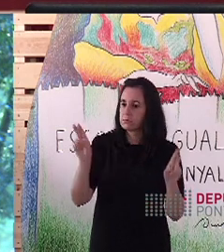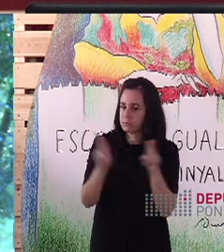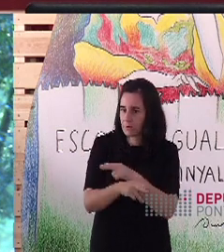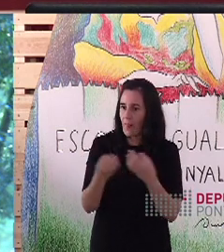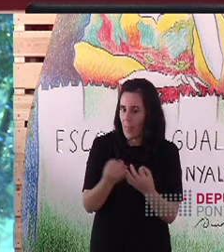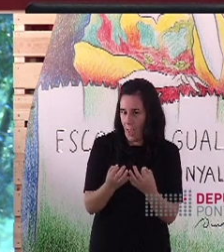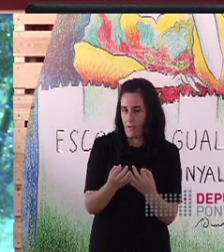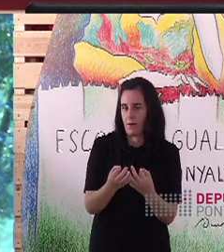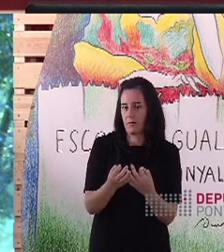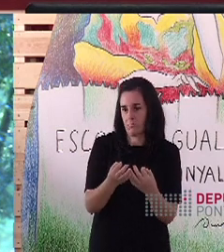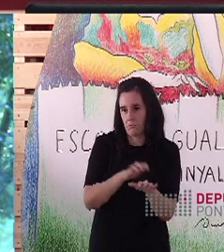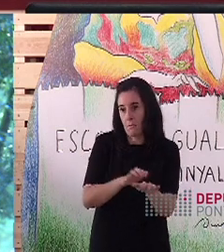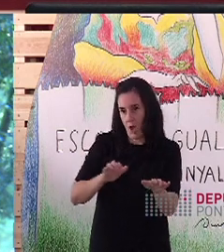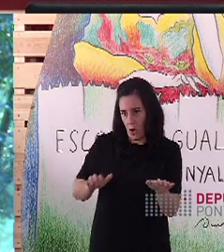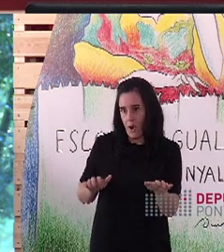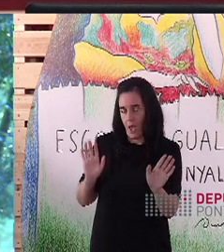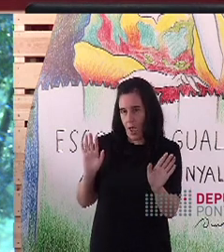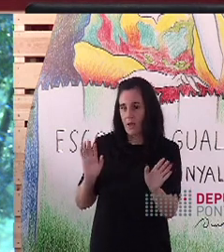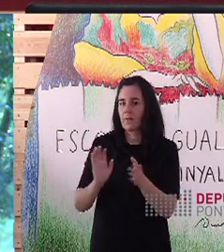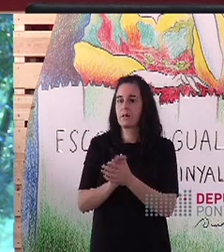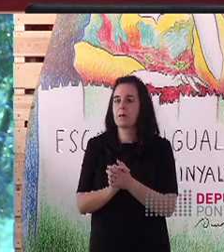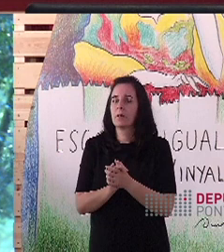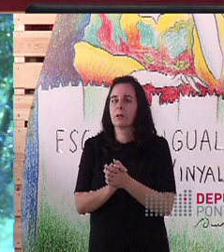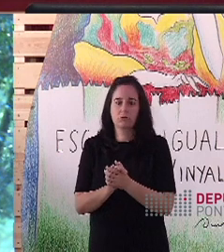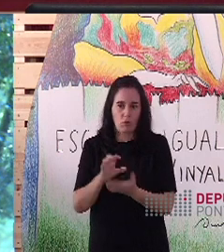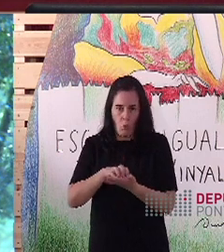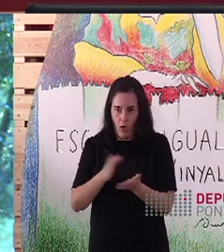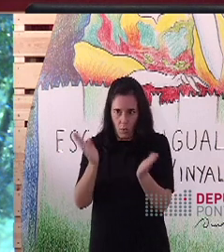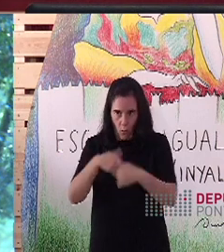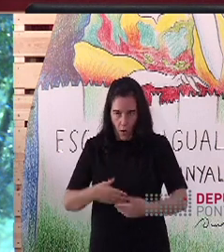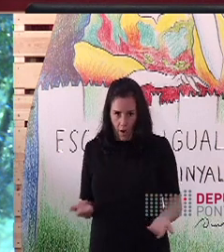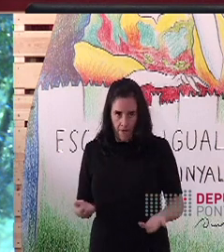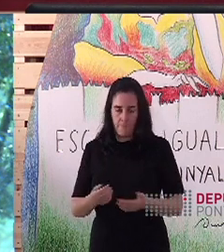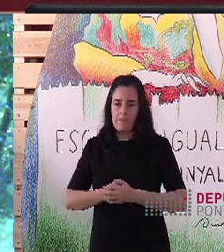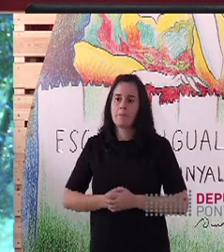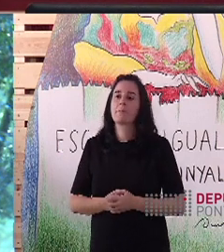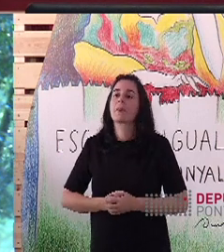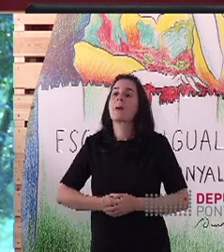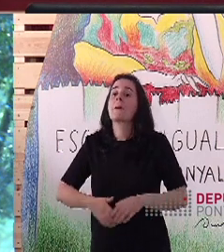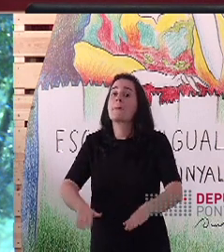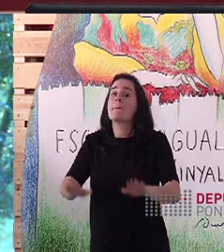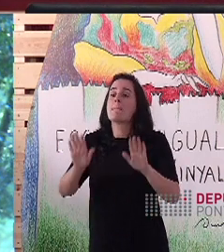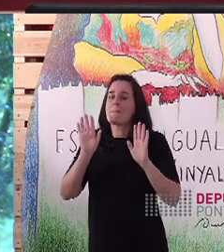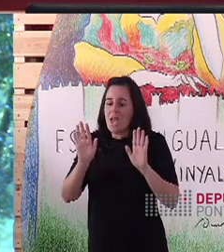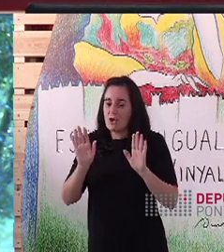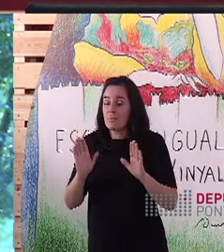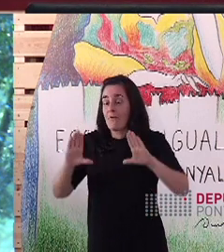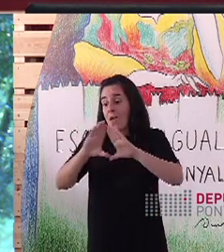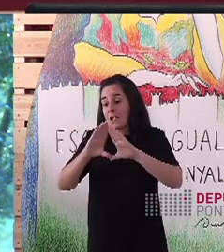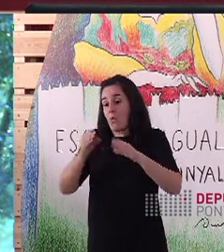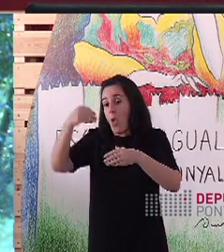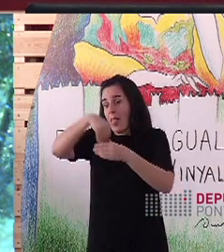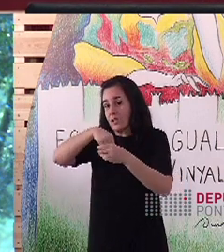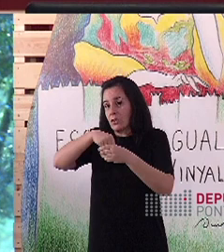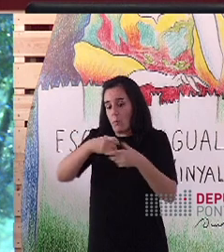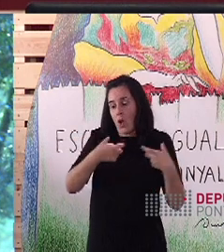feminista mayoritariamente es abolicionista, sin ninguna duda. Pero que existen dos sectores dentro del